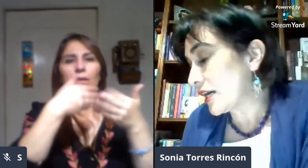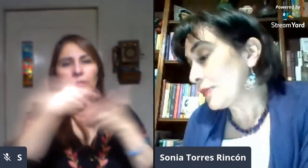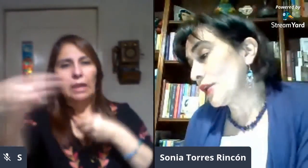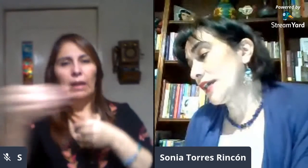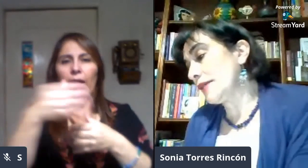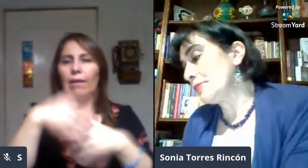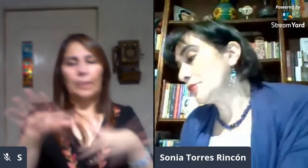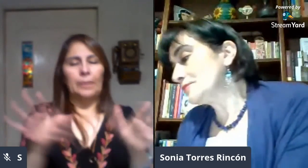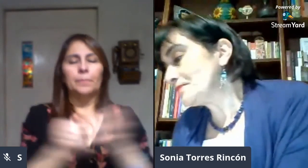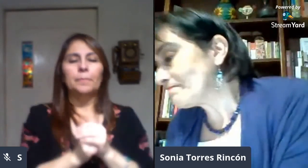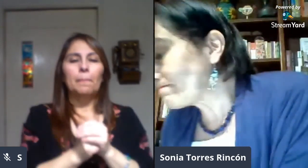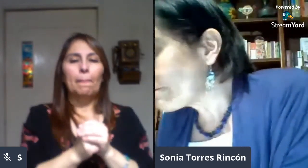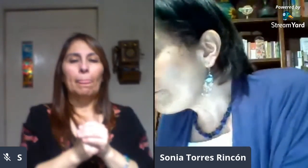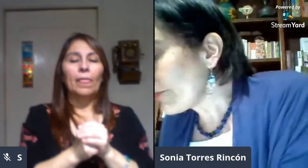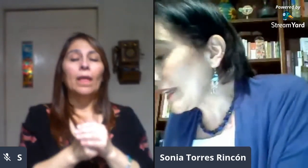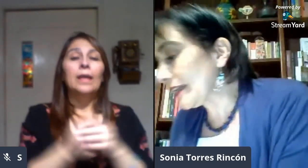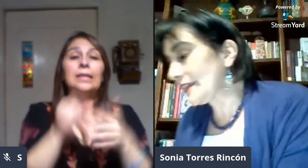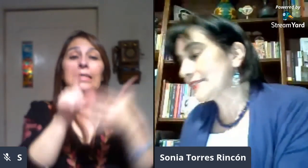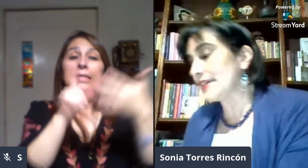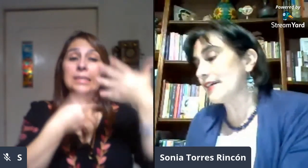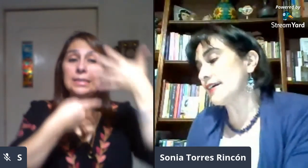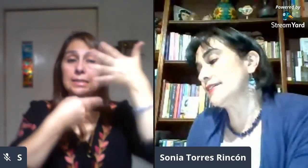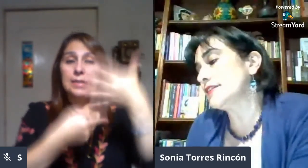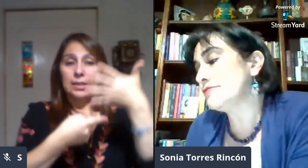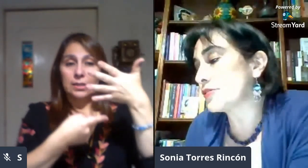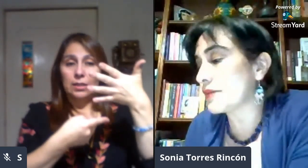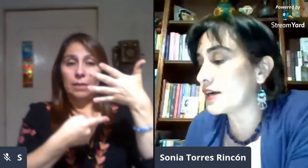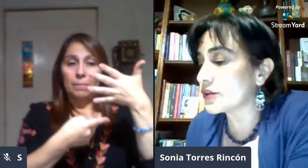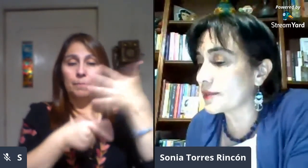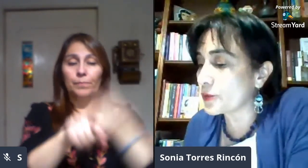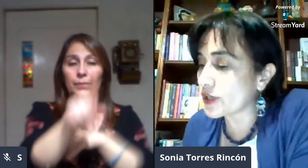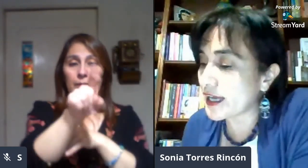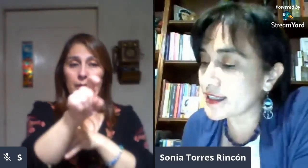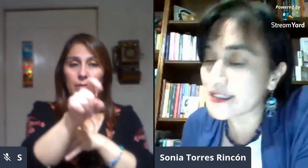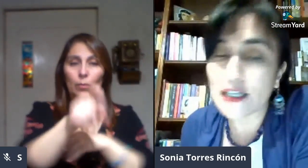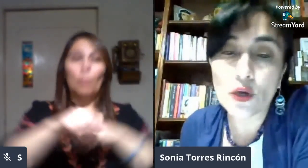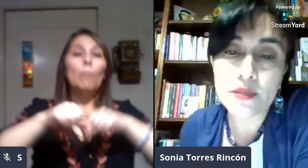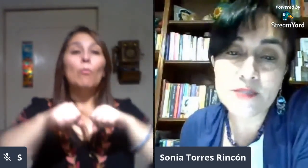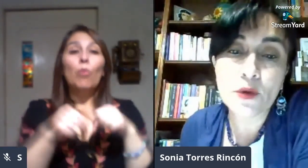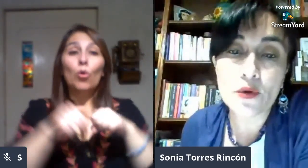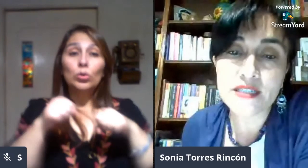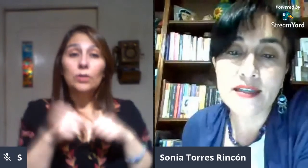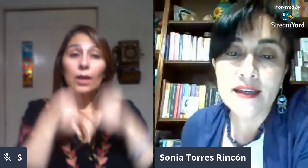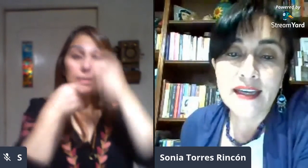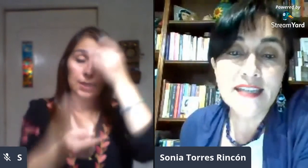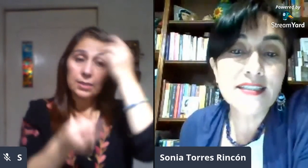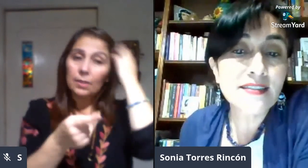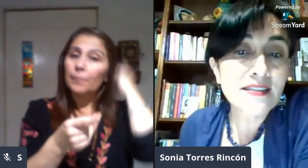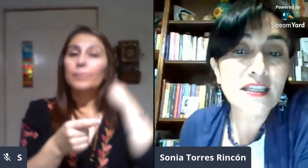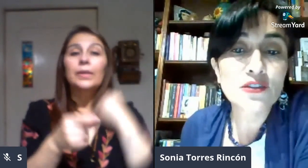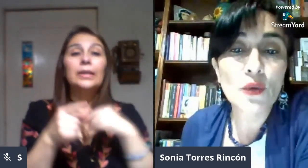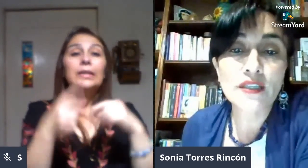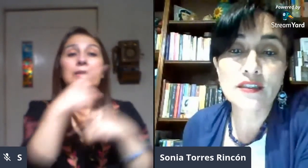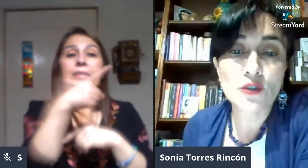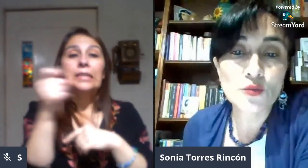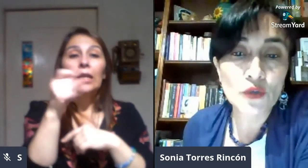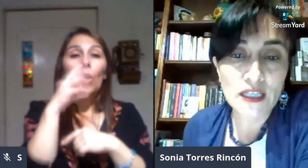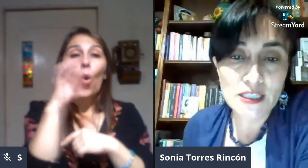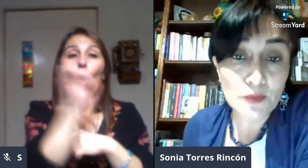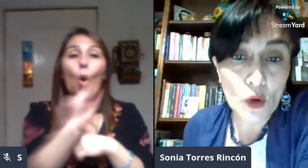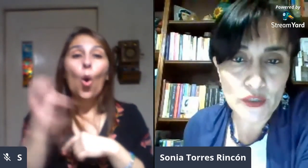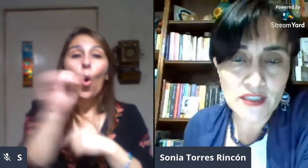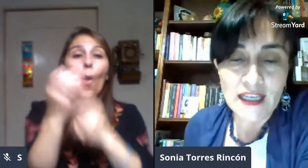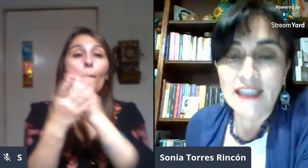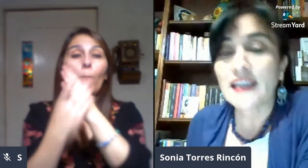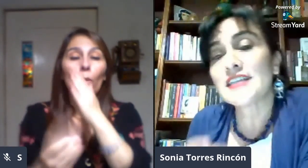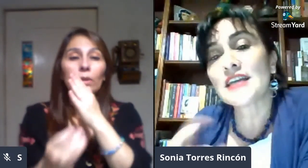en Bogotá, por ejemplo, se ha informado que por cada 100 hombres pobres existen 122